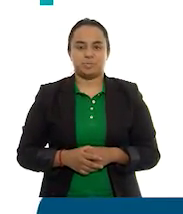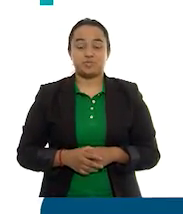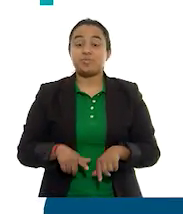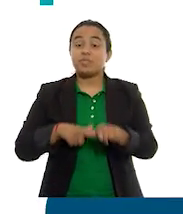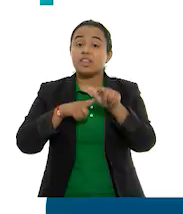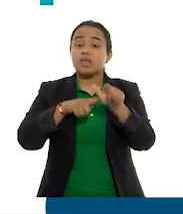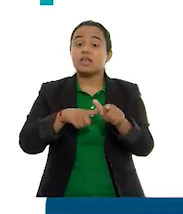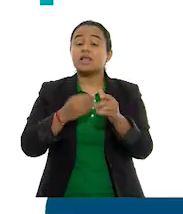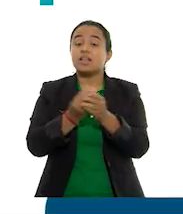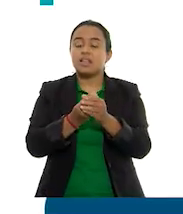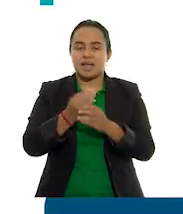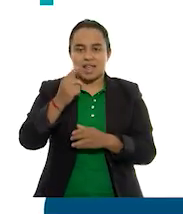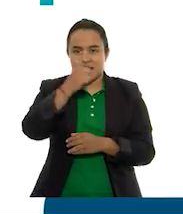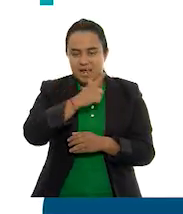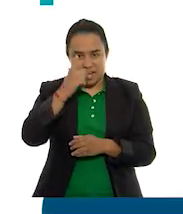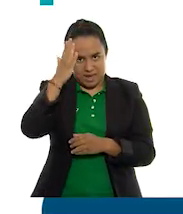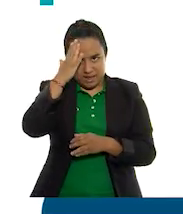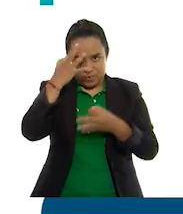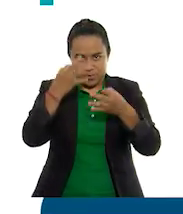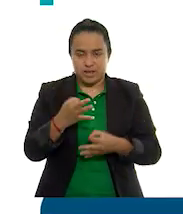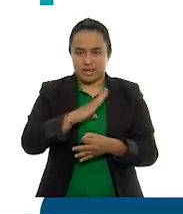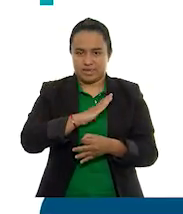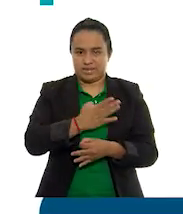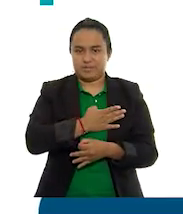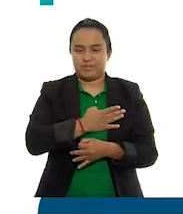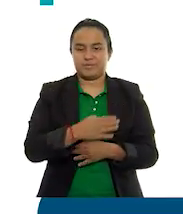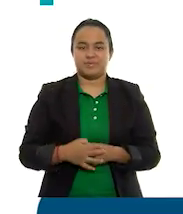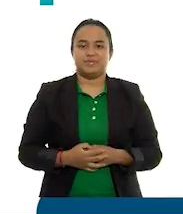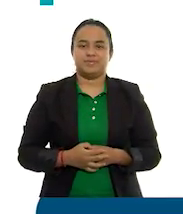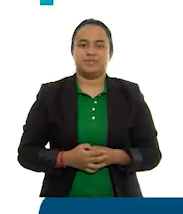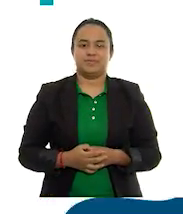A continuación, lengua materna español.